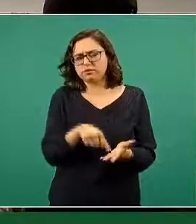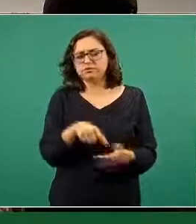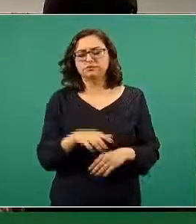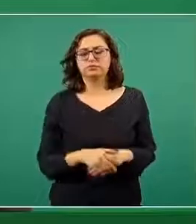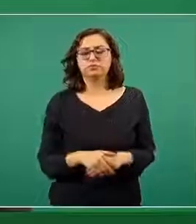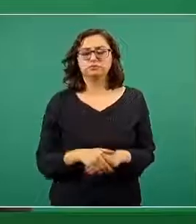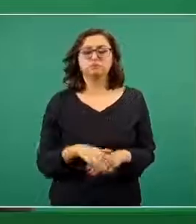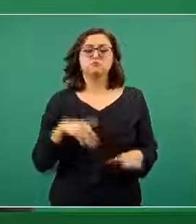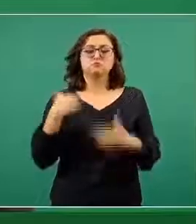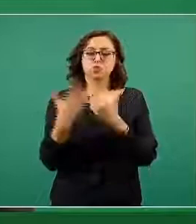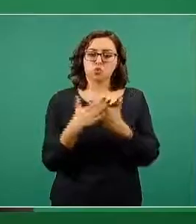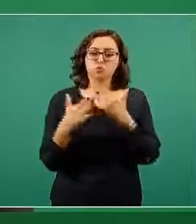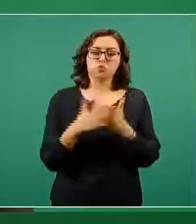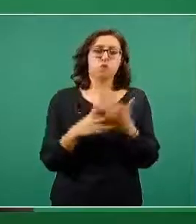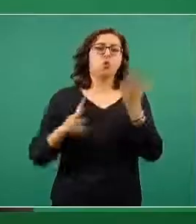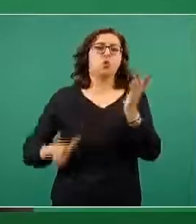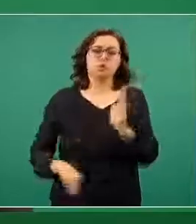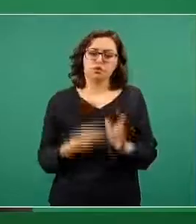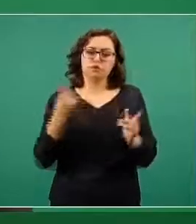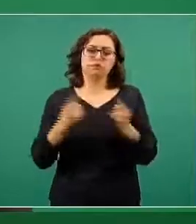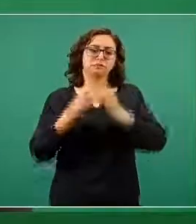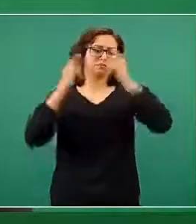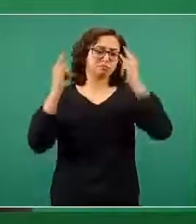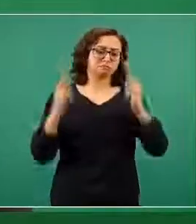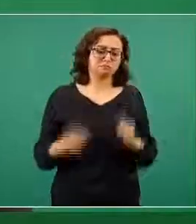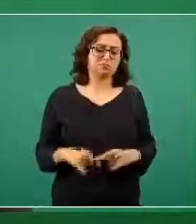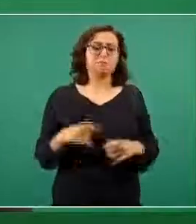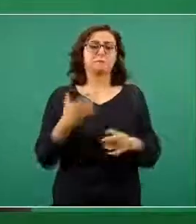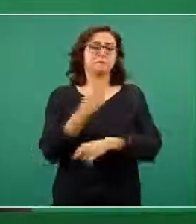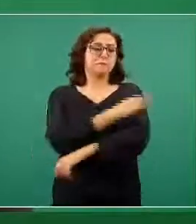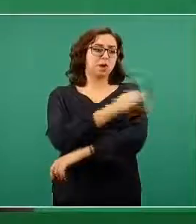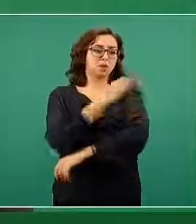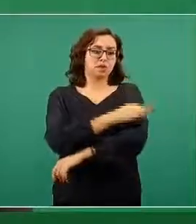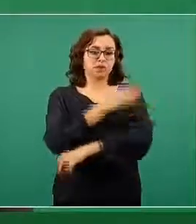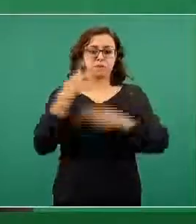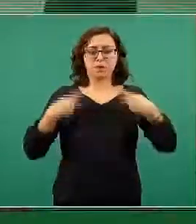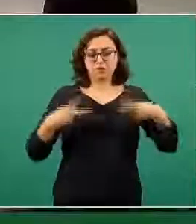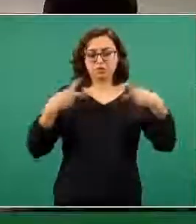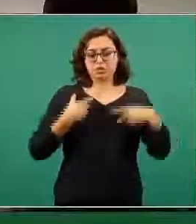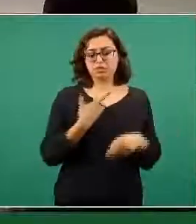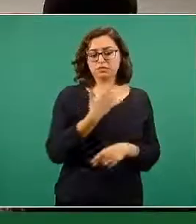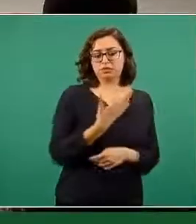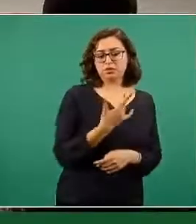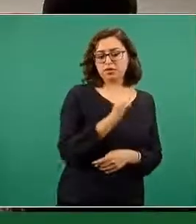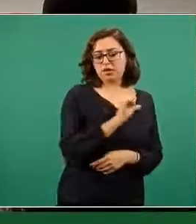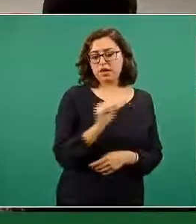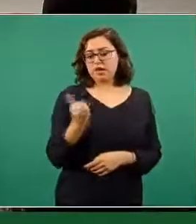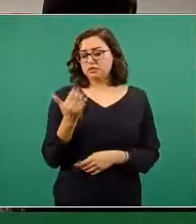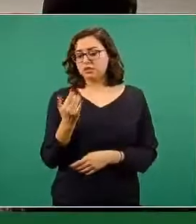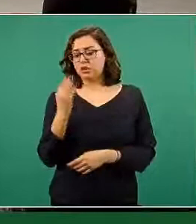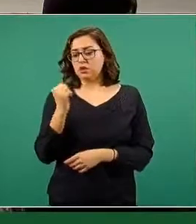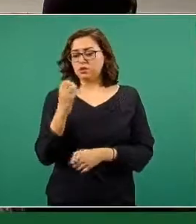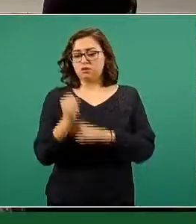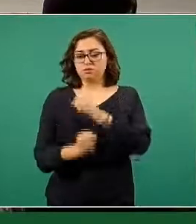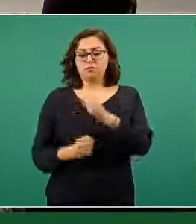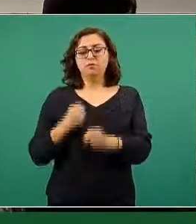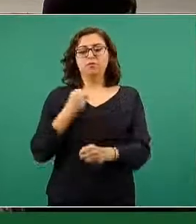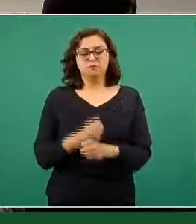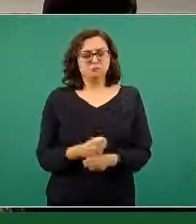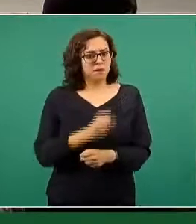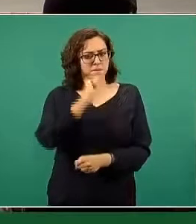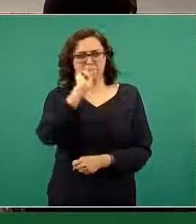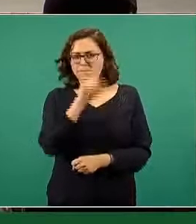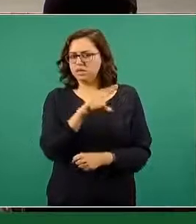Habrá de nuevo brigadas, correcaminos, vacunando a las personas de 50 a 59 años, y ahí,